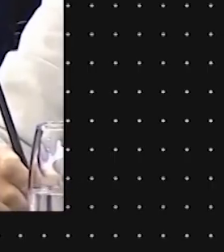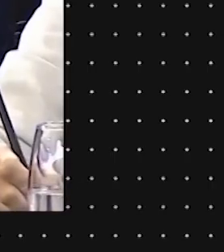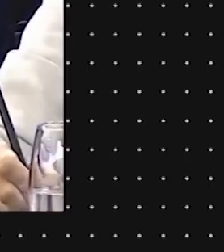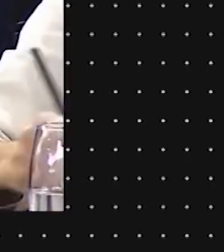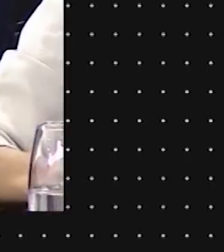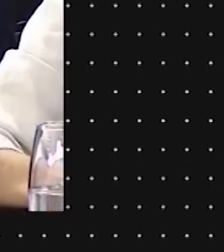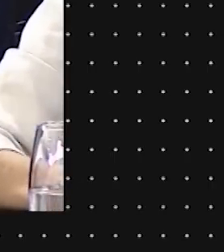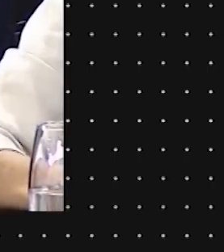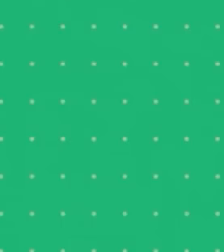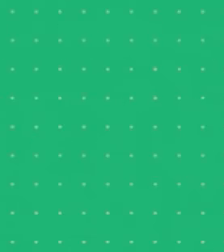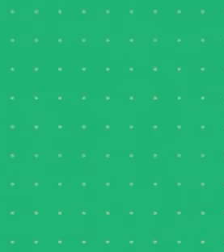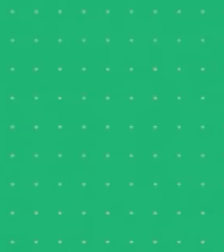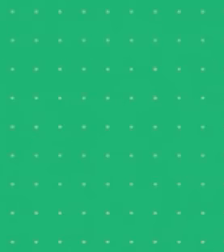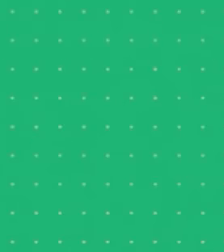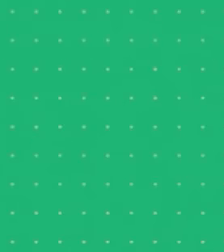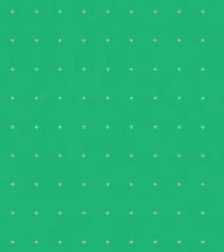lo vamos a hacer bilateralmente